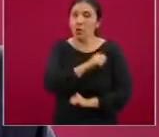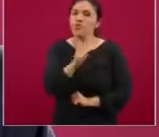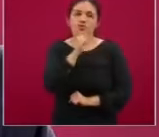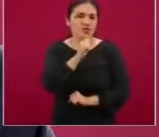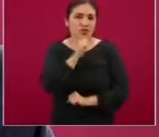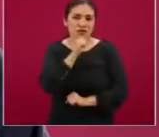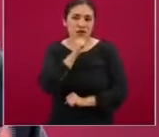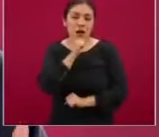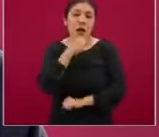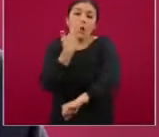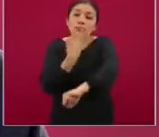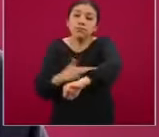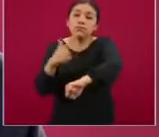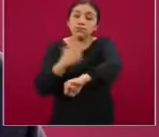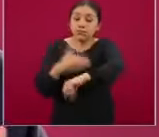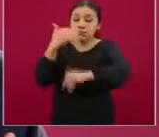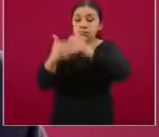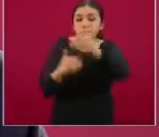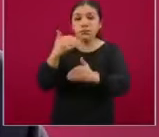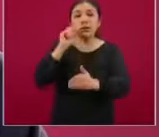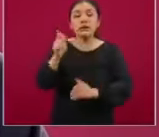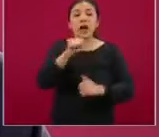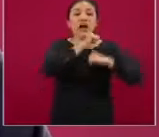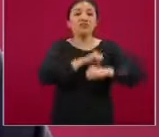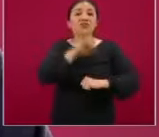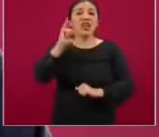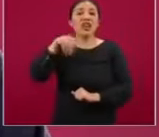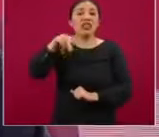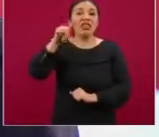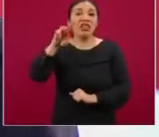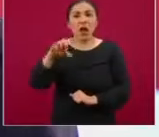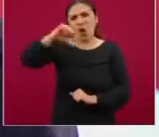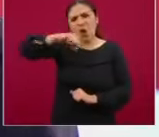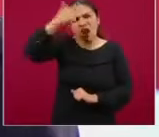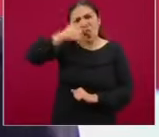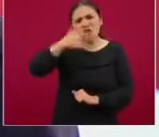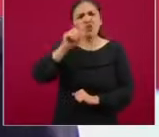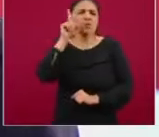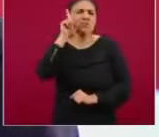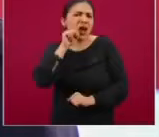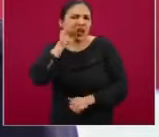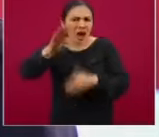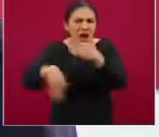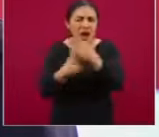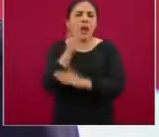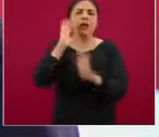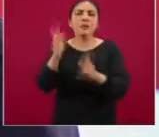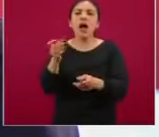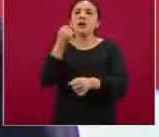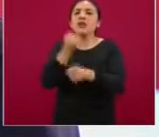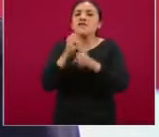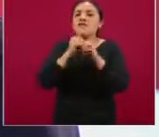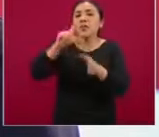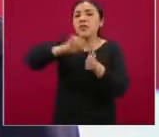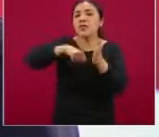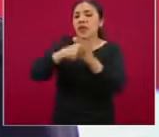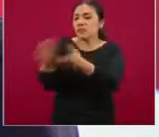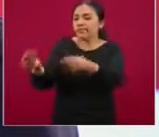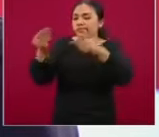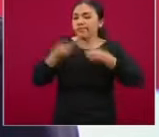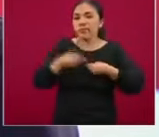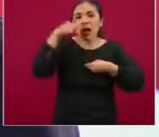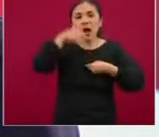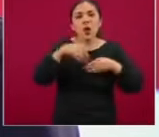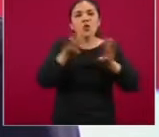proceso que se seguirá es que el INDRE, entre hoy por la noche o mañana, tendrá ya un informe técnico sobre el